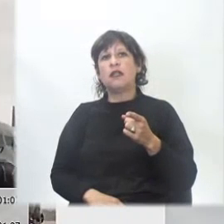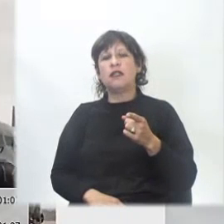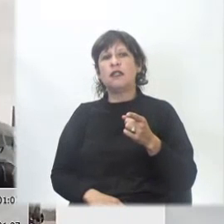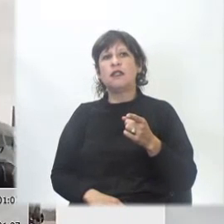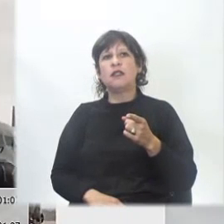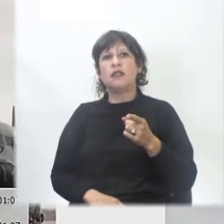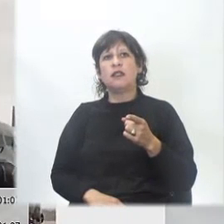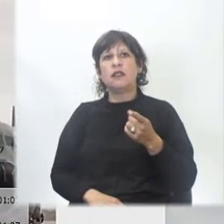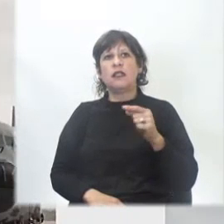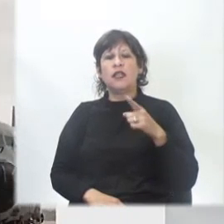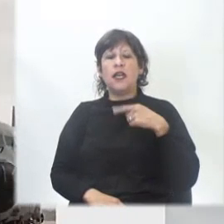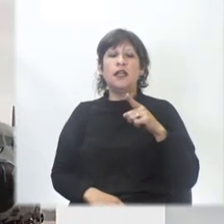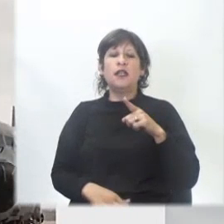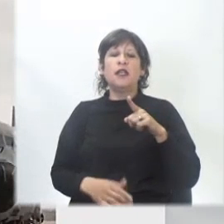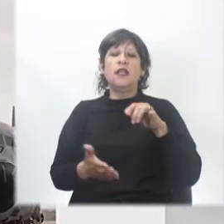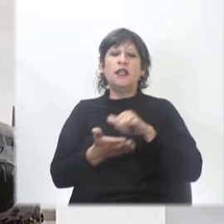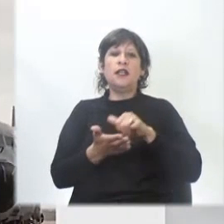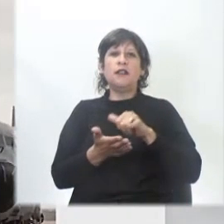El avión se jubila.